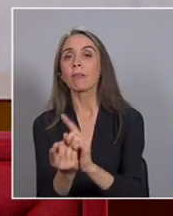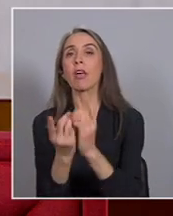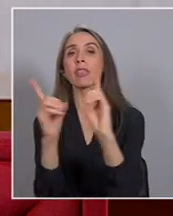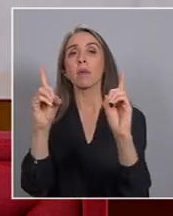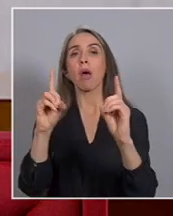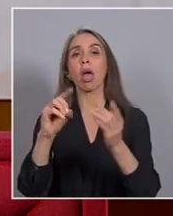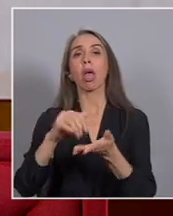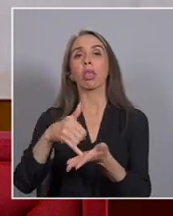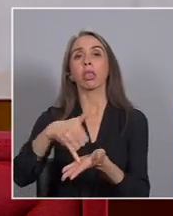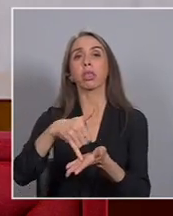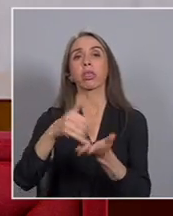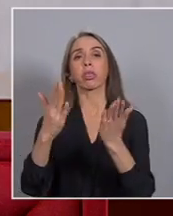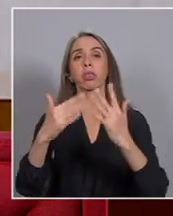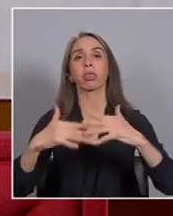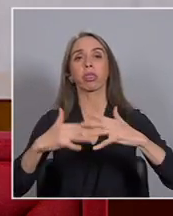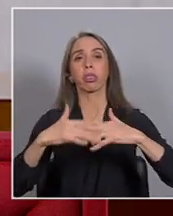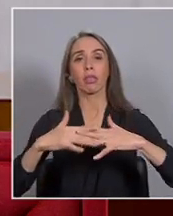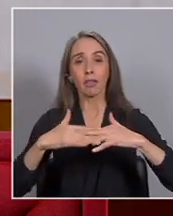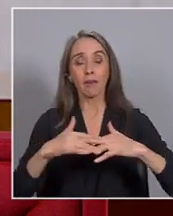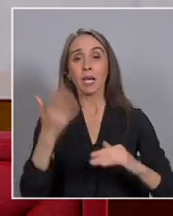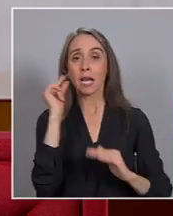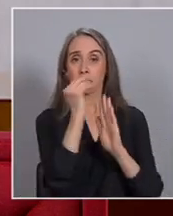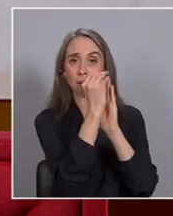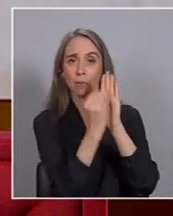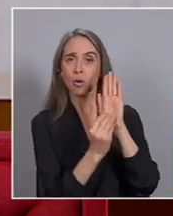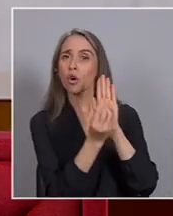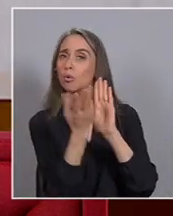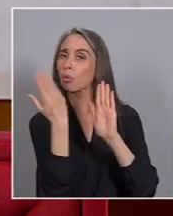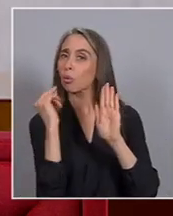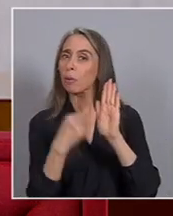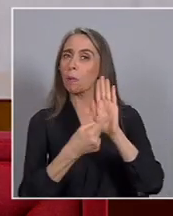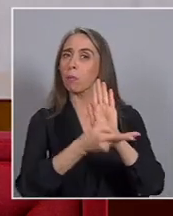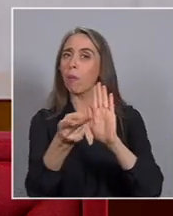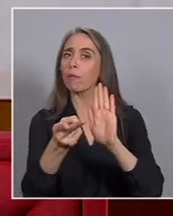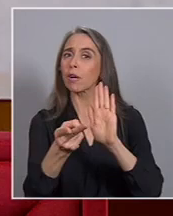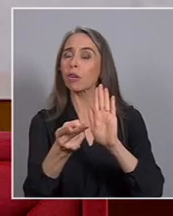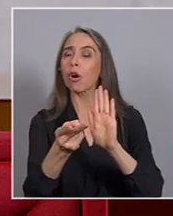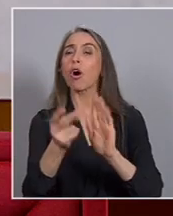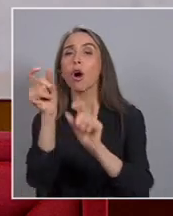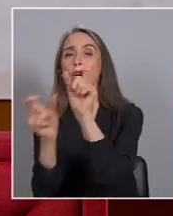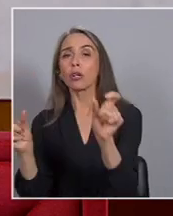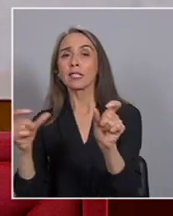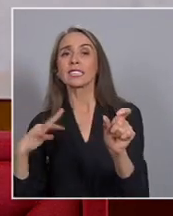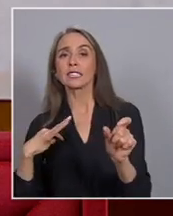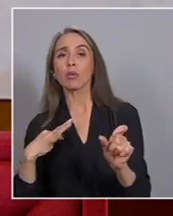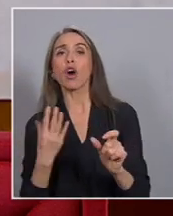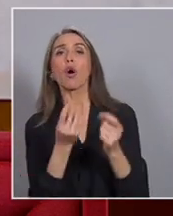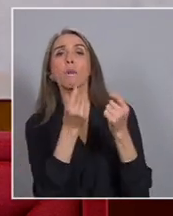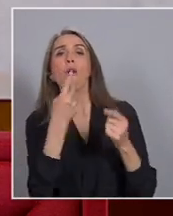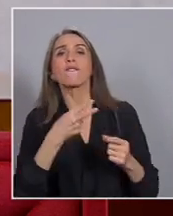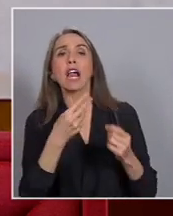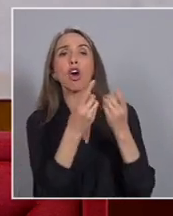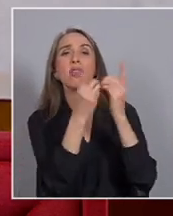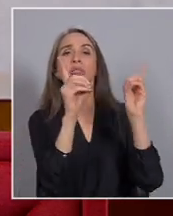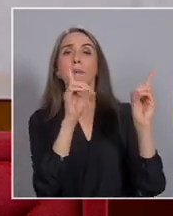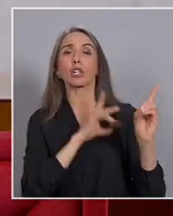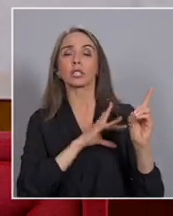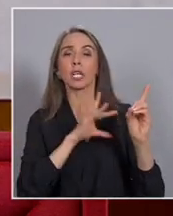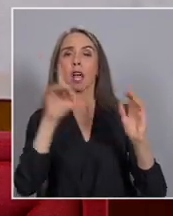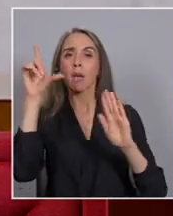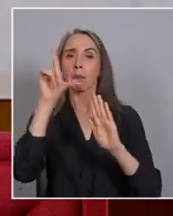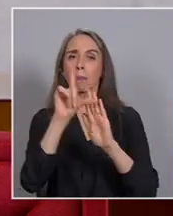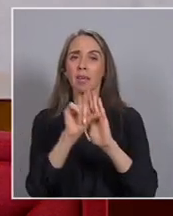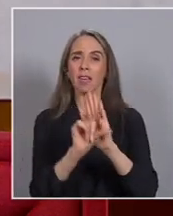democracia. Estas cifras que salieron hace poco respecto de la valoración de la democracia en Chile y cómo ha descendido,